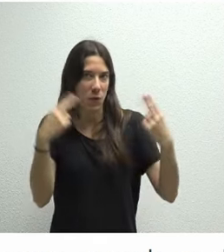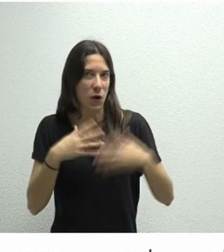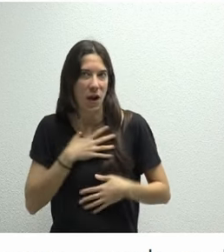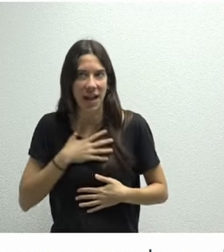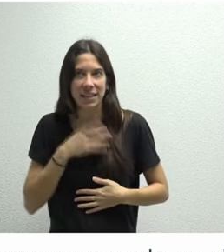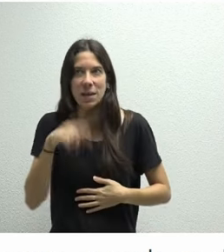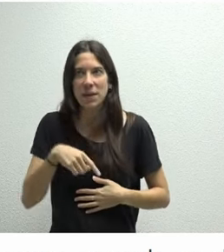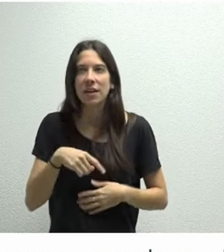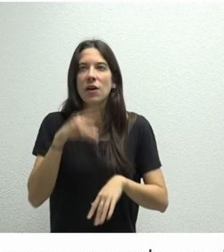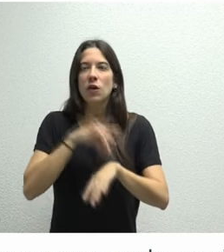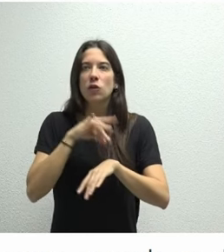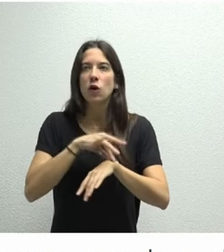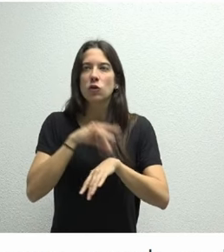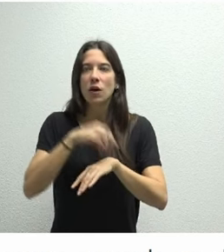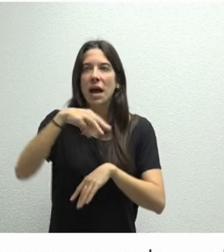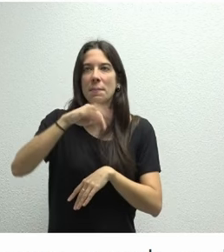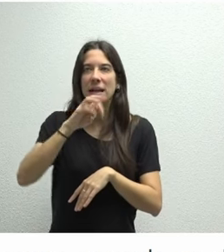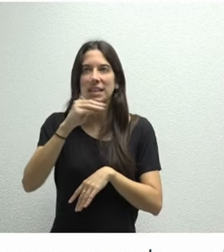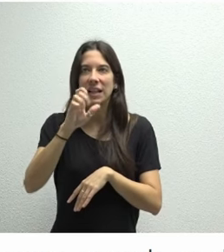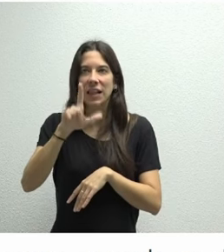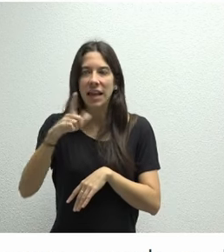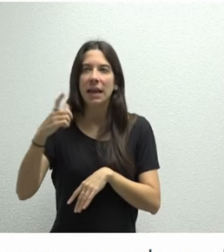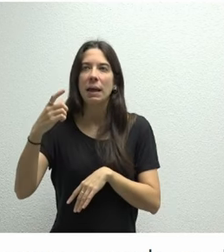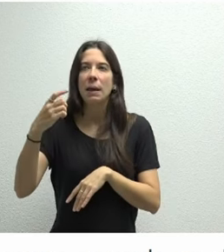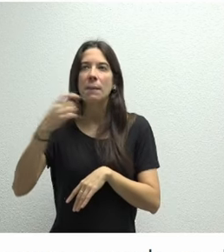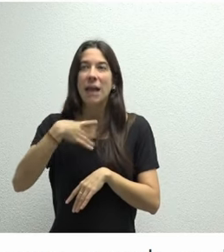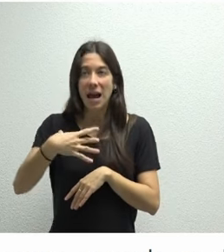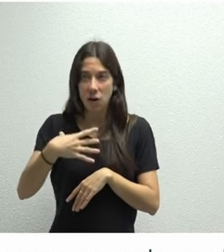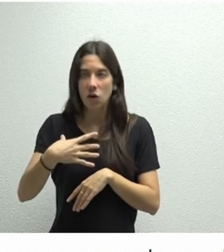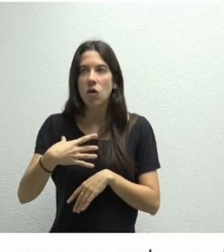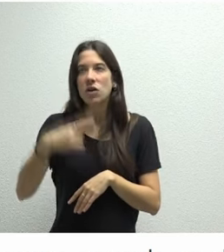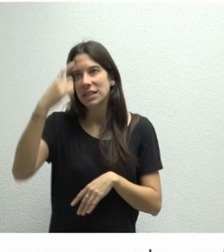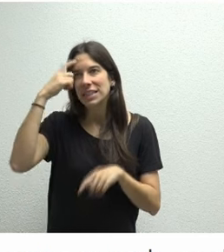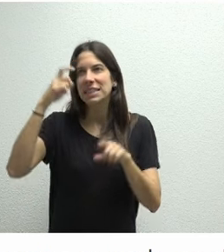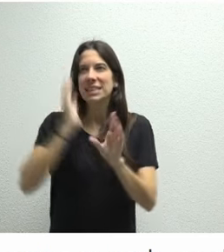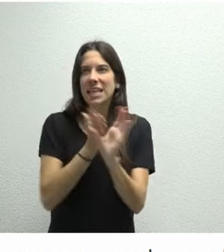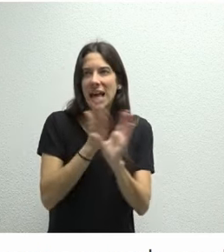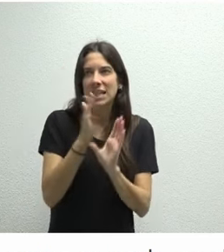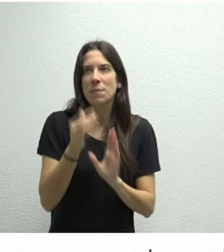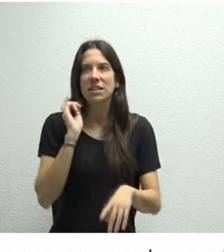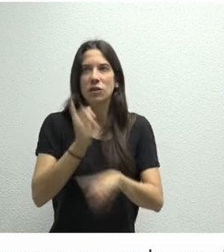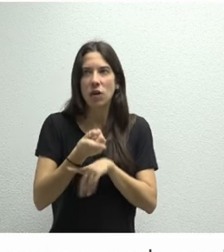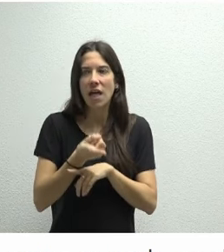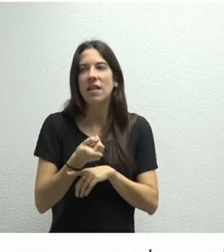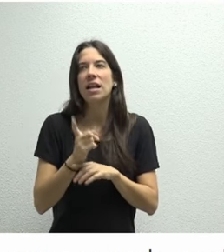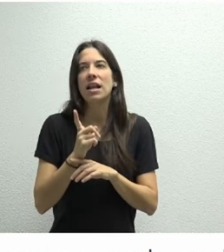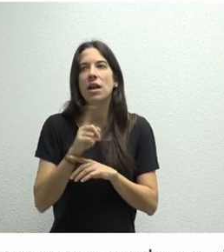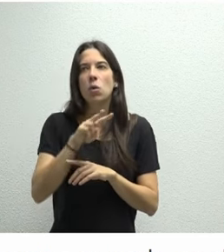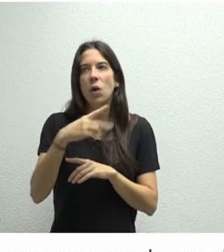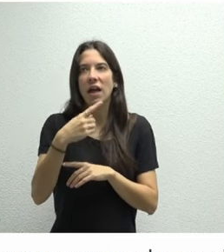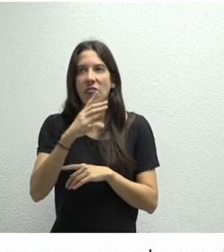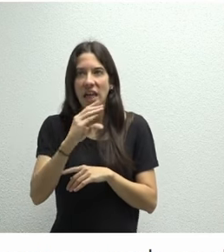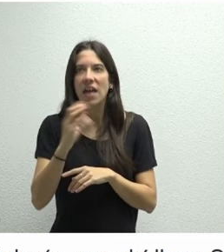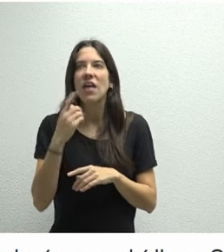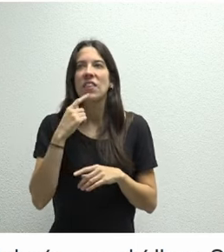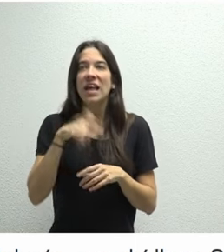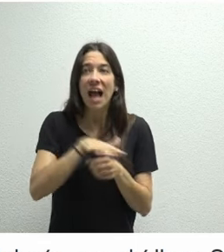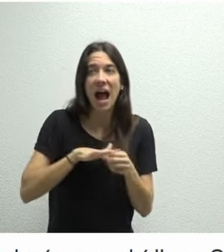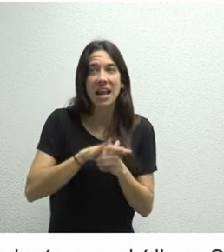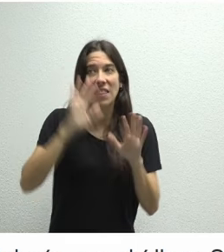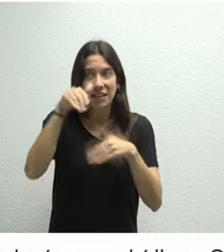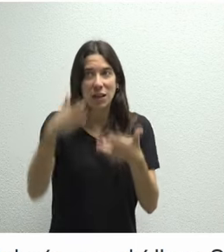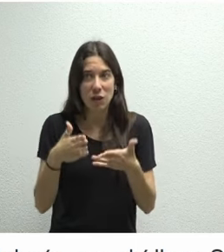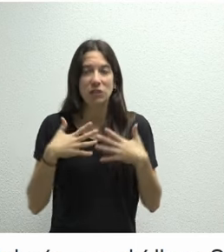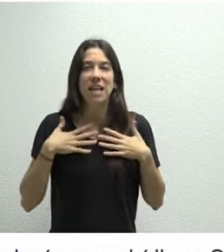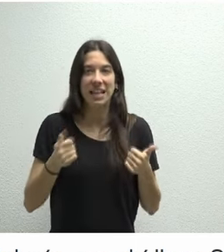Matilde blanco ella es psiquiatra y es directora además de la unidad de gestión clínica de Salud Mental del área de gestión sanitaria sur de Sevilla salud